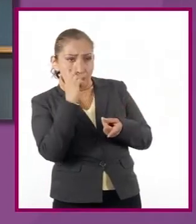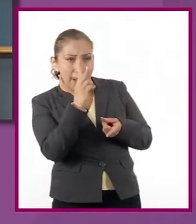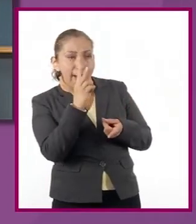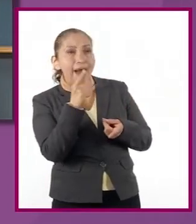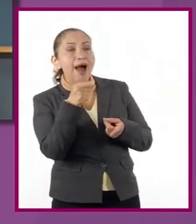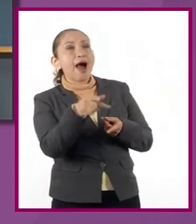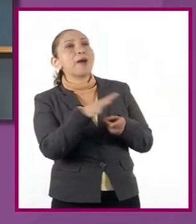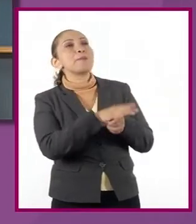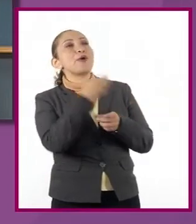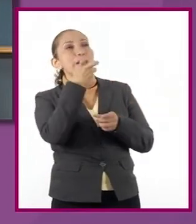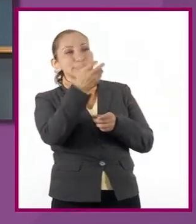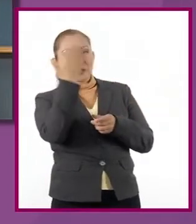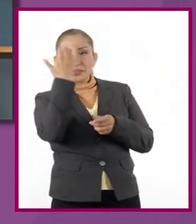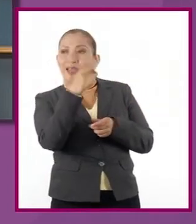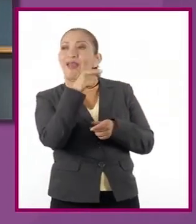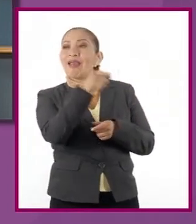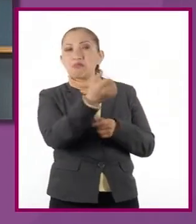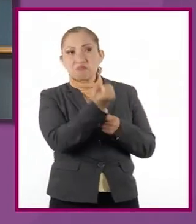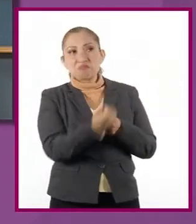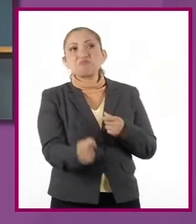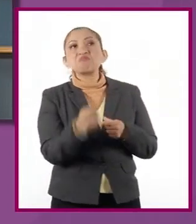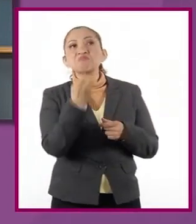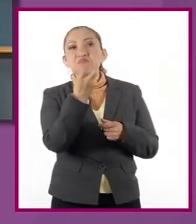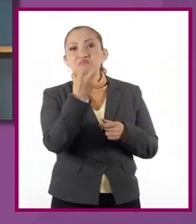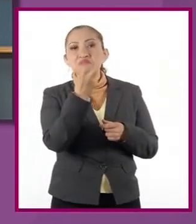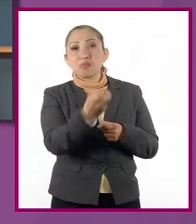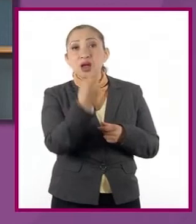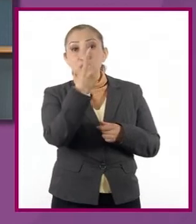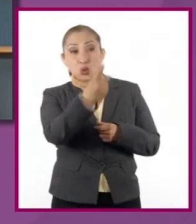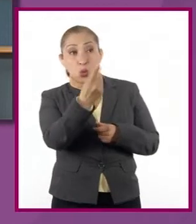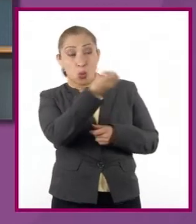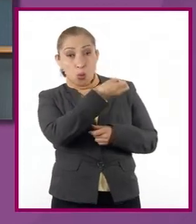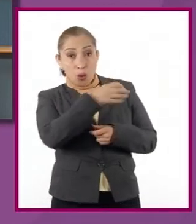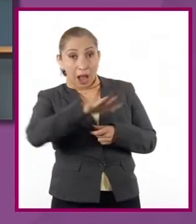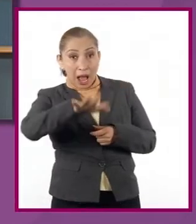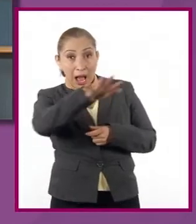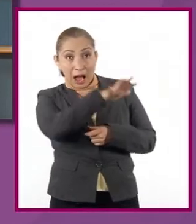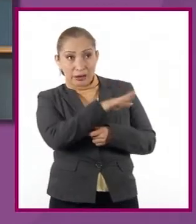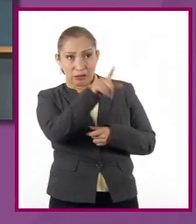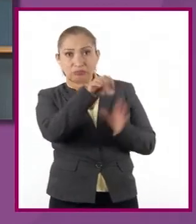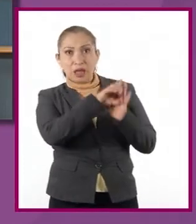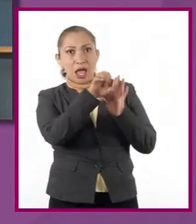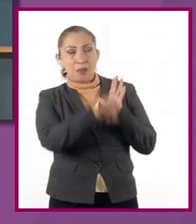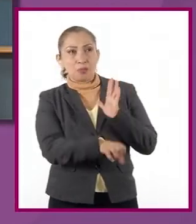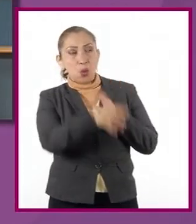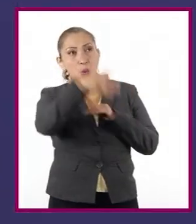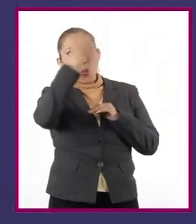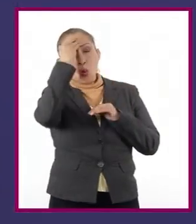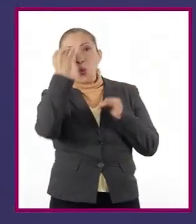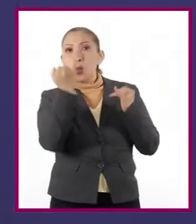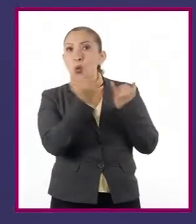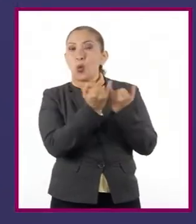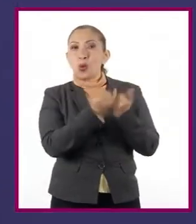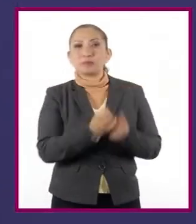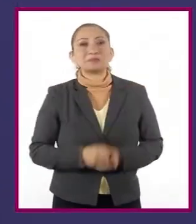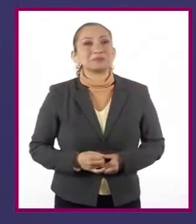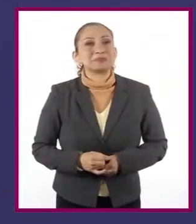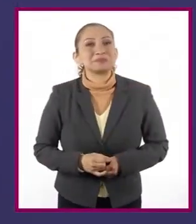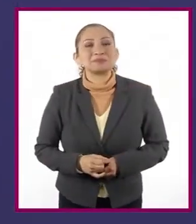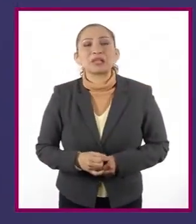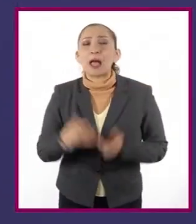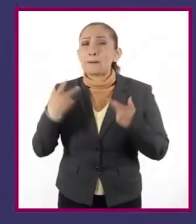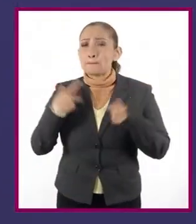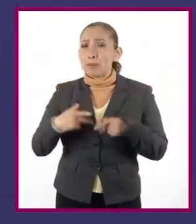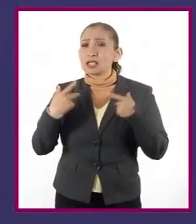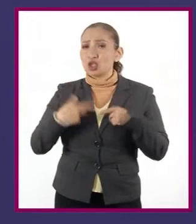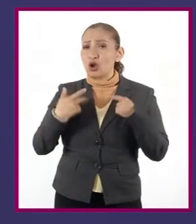del motivo por el que han destacado. Su sola disciplina ya es un ejemplo a seguir. Aunque las personas